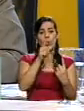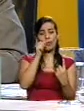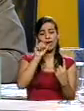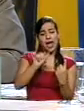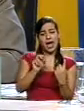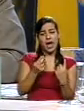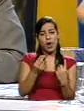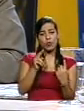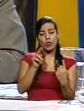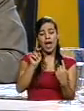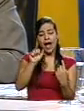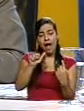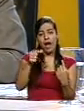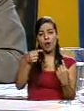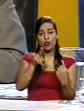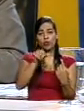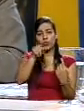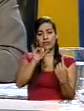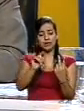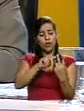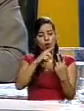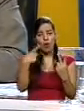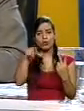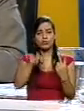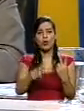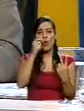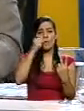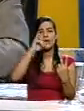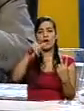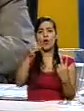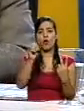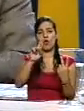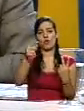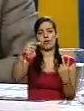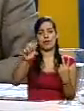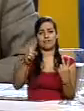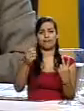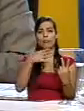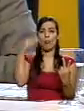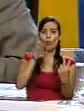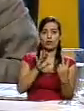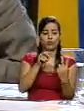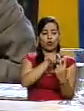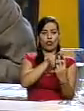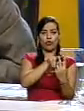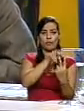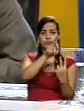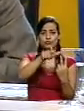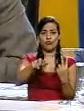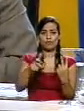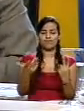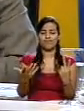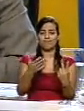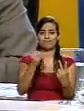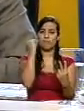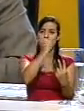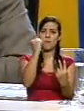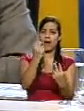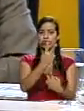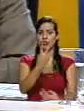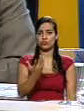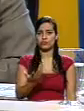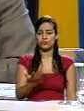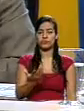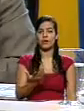Gamboa y a Jorge Joel, han sido asesinados. Y el día de ayer justamente nuestros